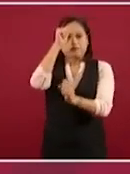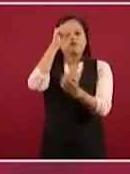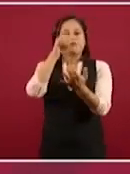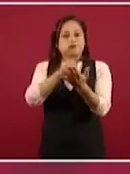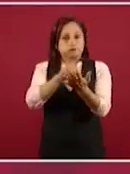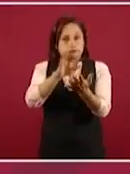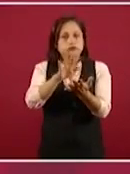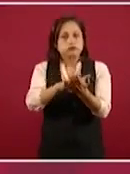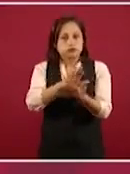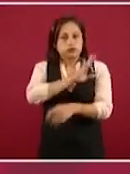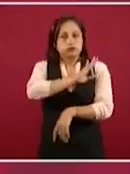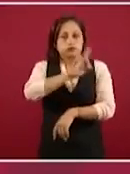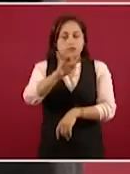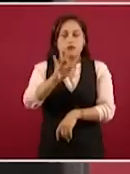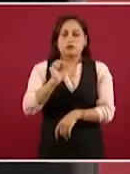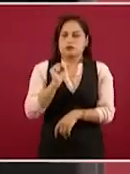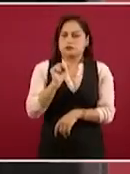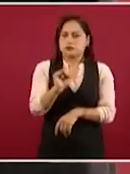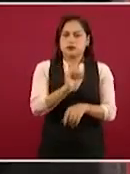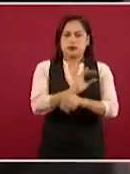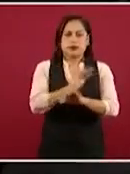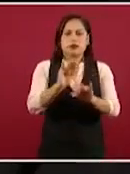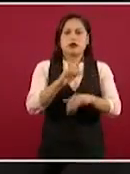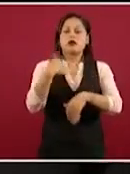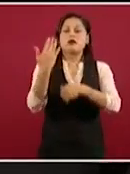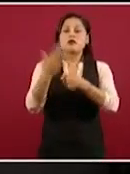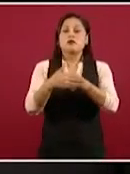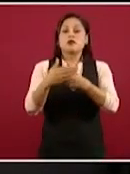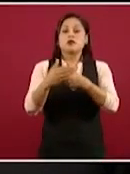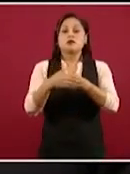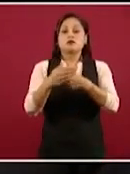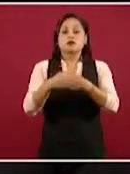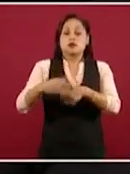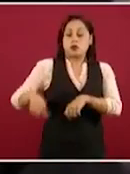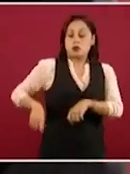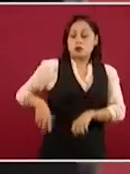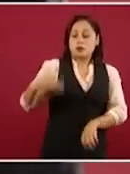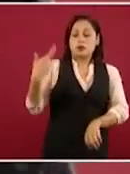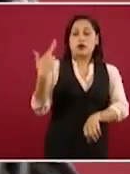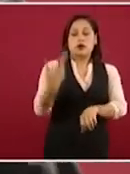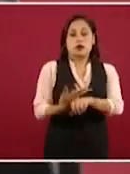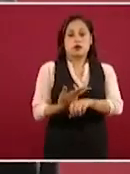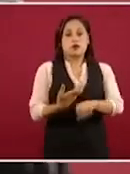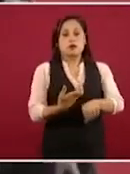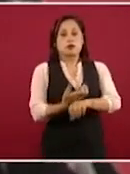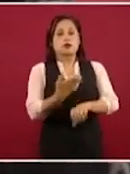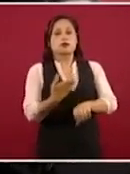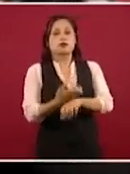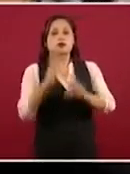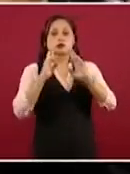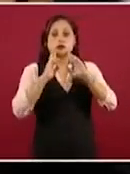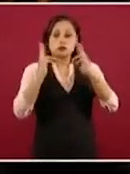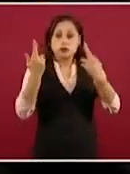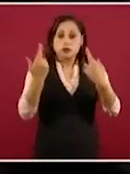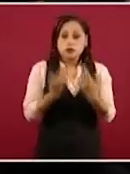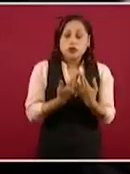sí, cuando tengamos reunión con los gobernadores, porque hay reuniones,